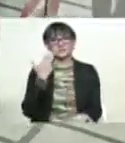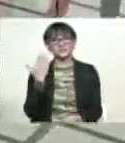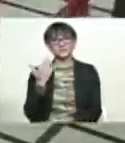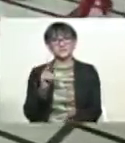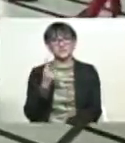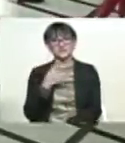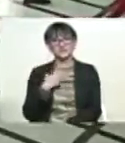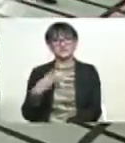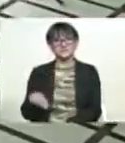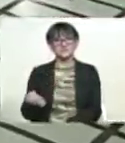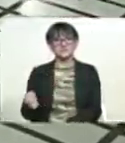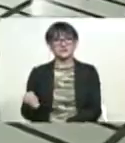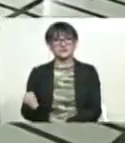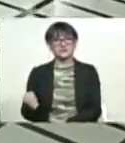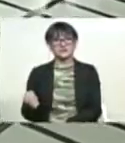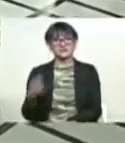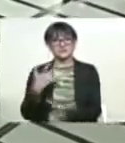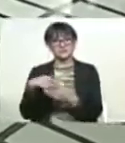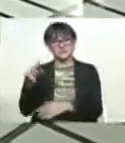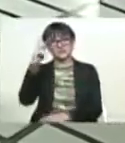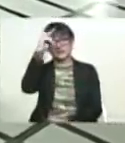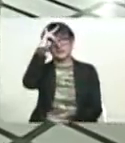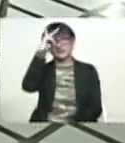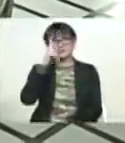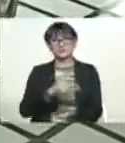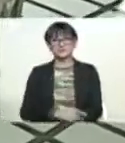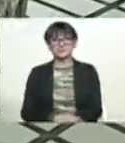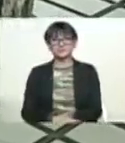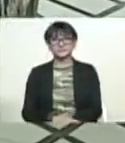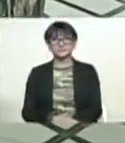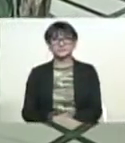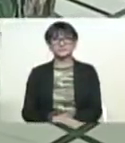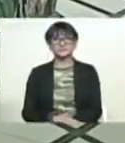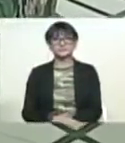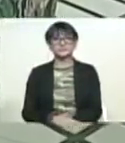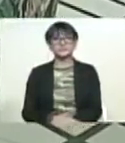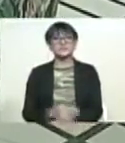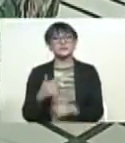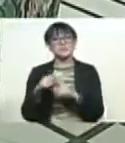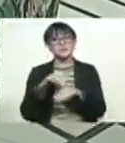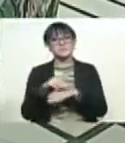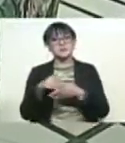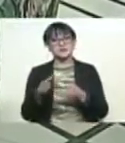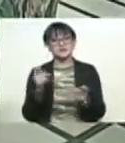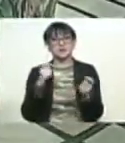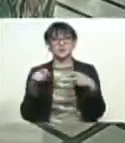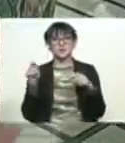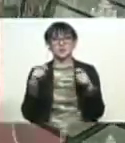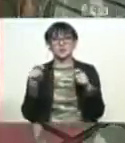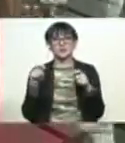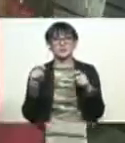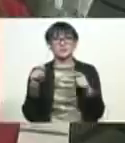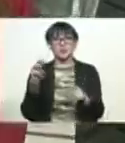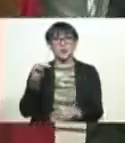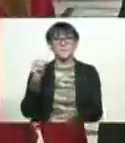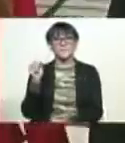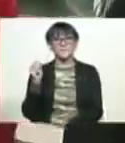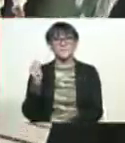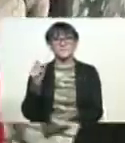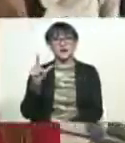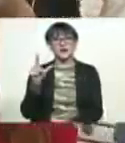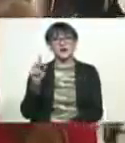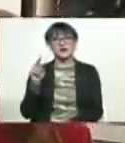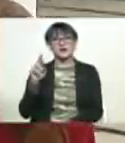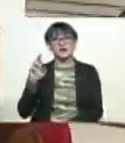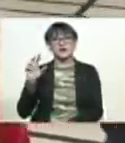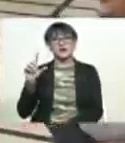el vicepresidente ejecutivo Tarek El Aissami, la compañera ministra de Turismo Marlene Contreras y